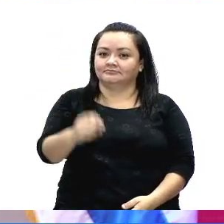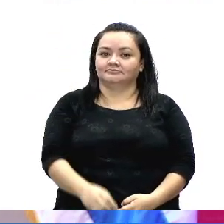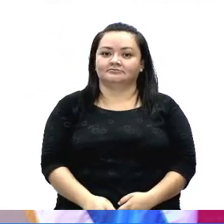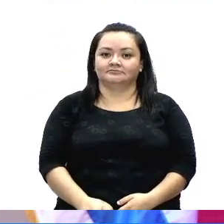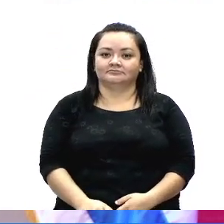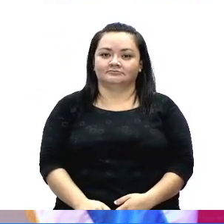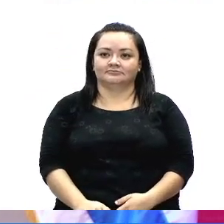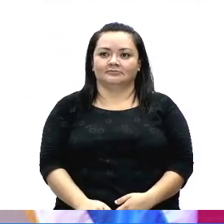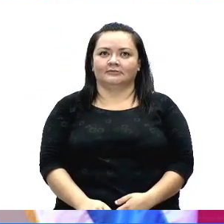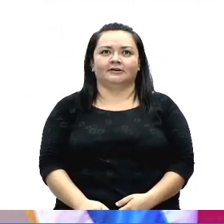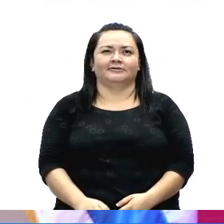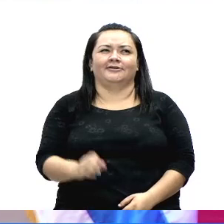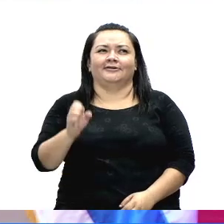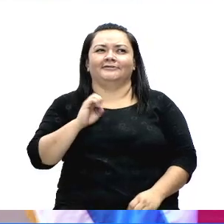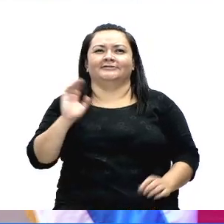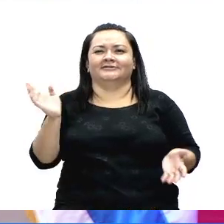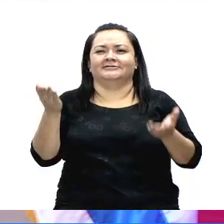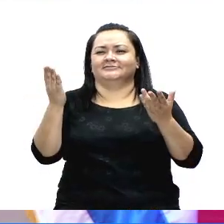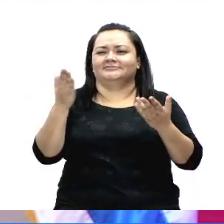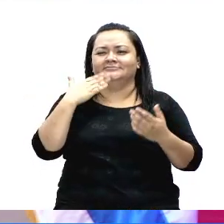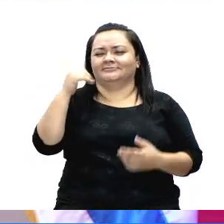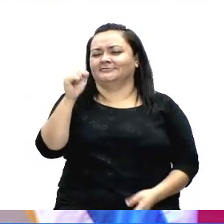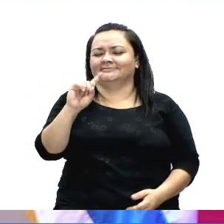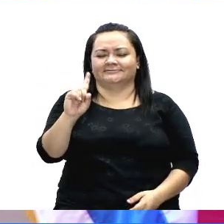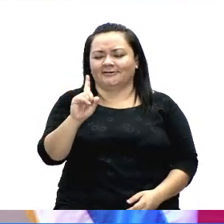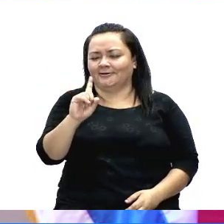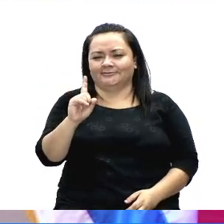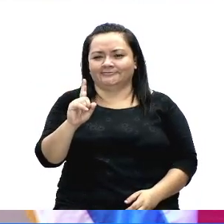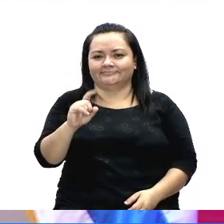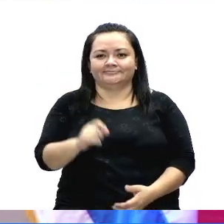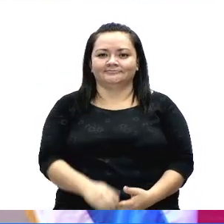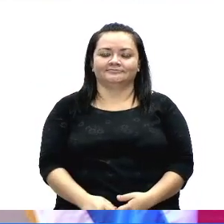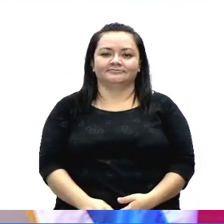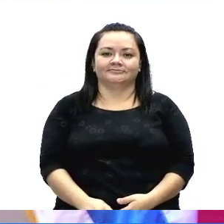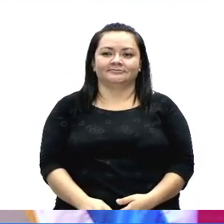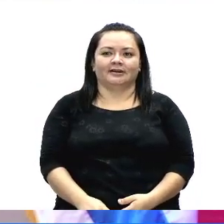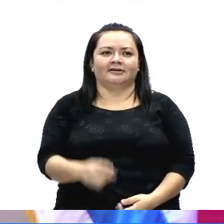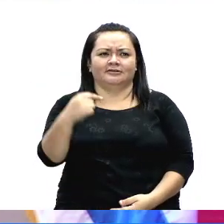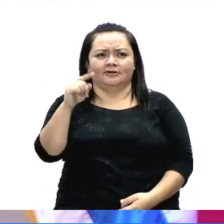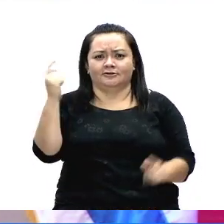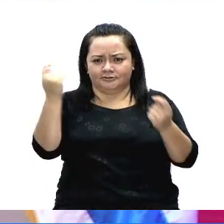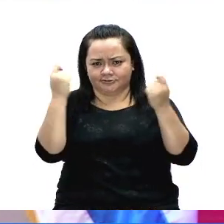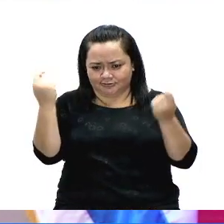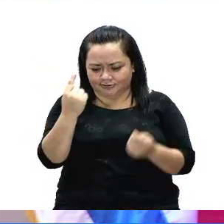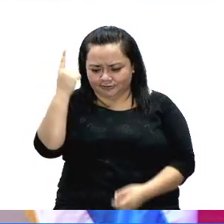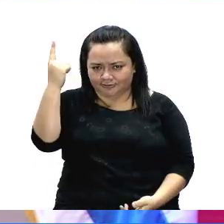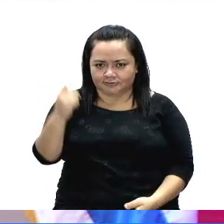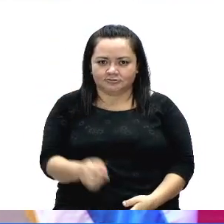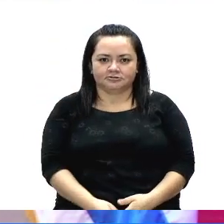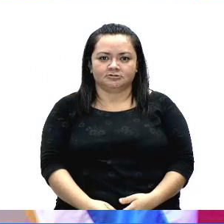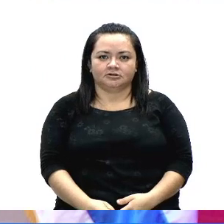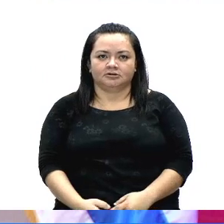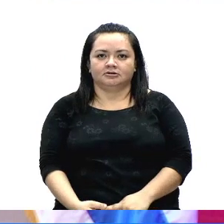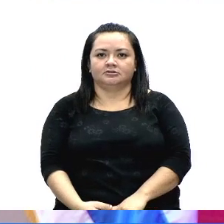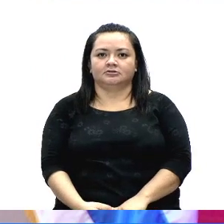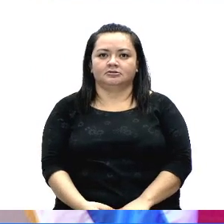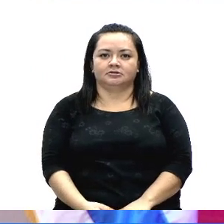y no estoy en saltando de saltando a moisés líbreme dios que aquel que tiene la honra y la gloria es dios